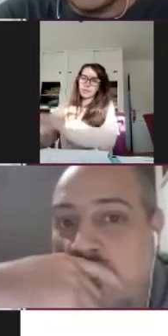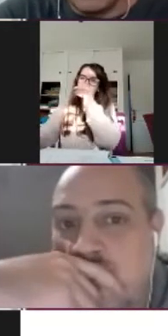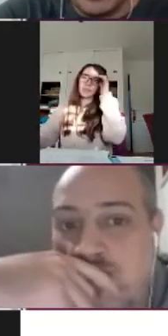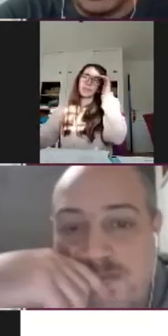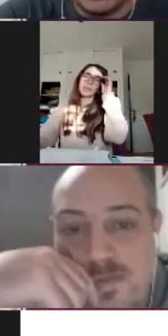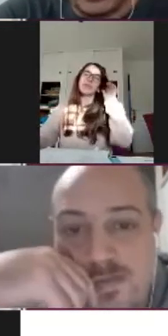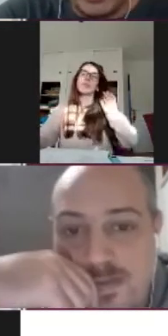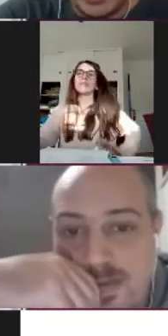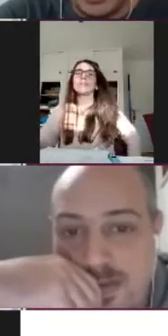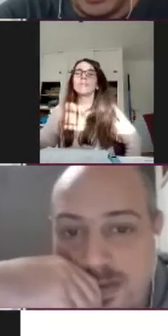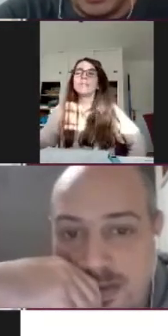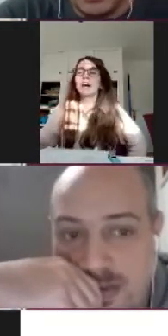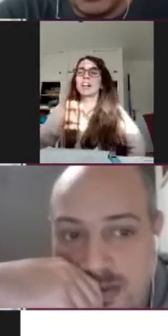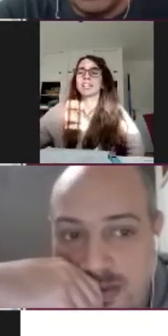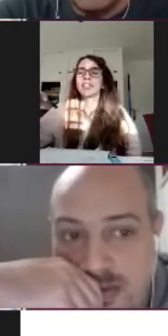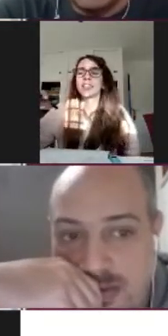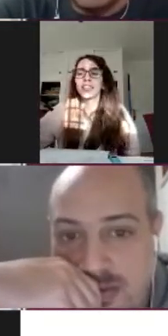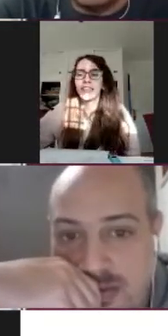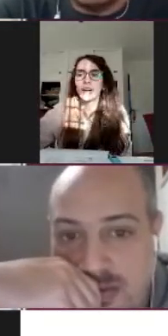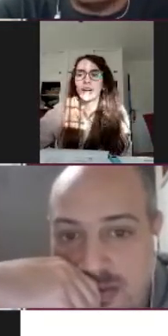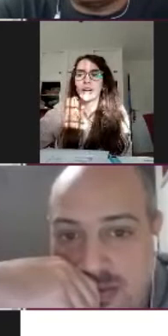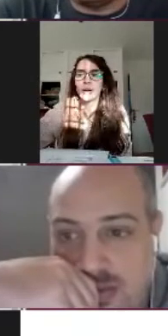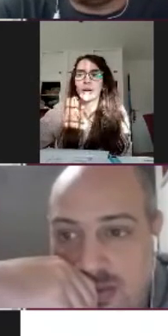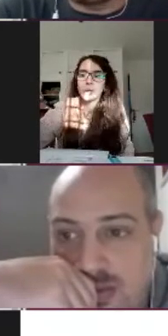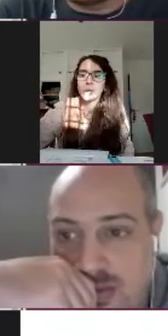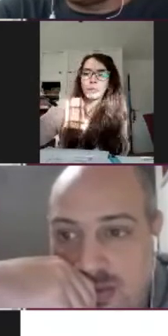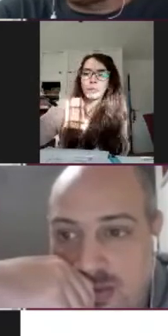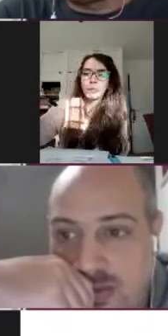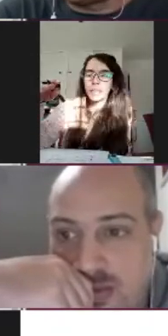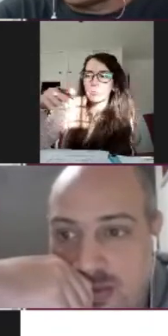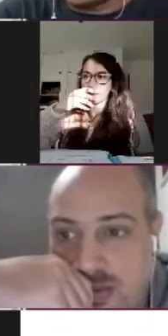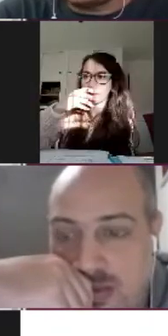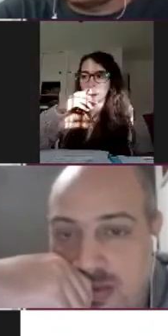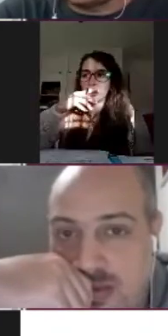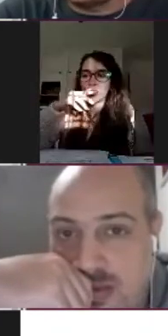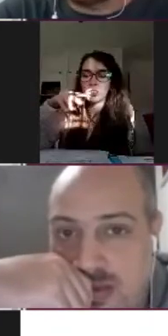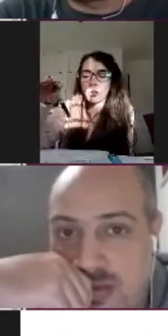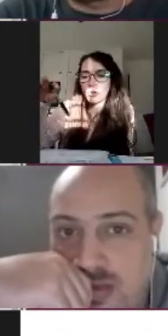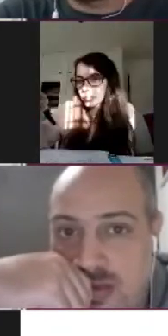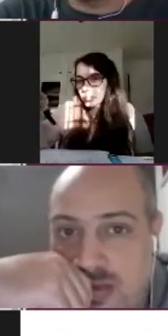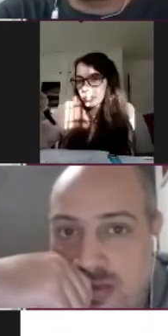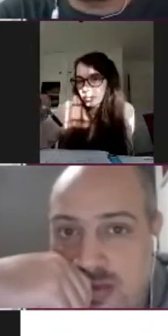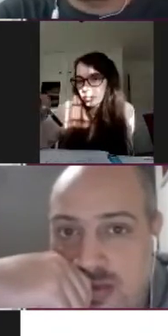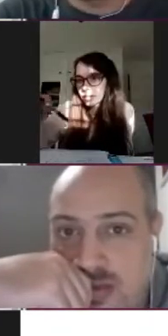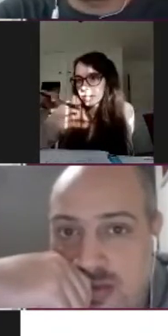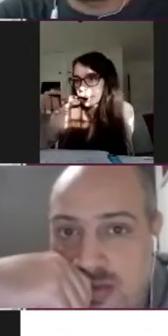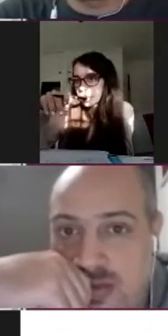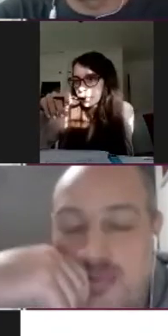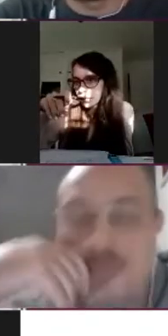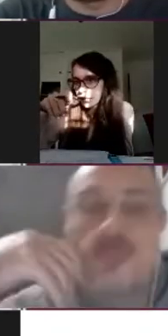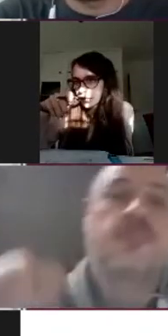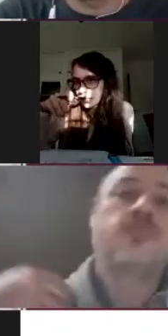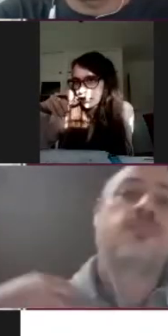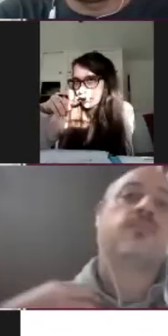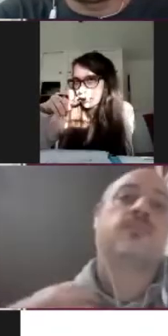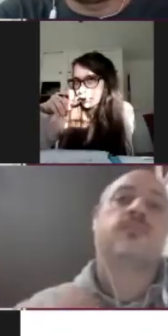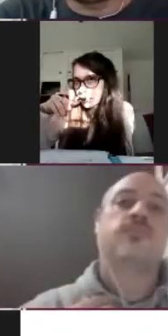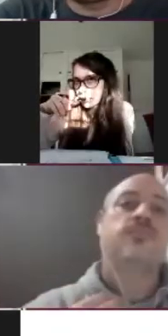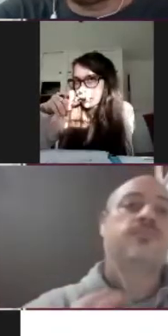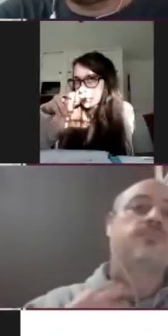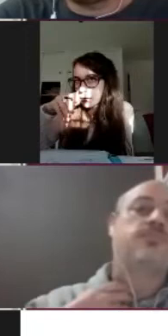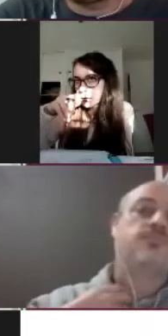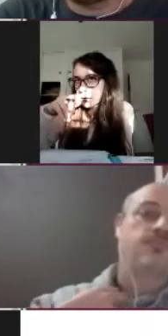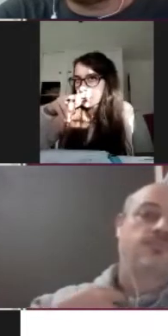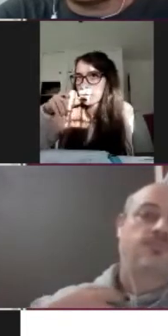tendría que estar, cuánto O sea, cobraría. esto sería el reajuste porque No, esto no es el no, no, reajuste. no. Esto Estoy es lo que cobra la administrativo. persona, el administrativo,